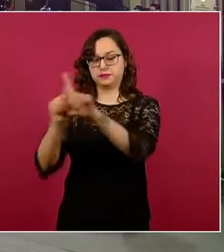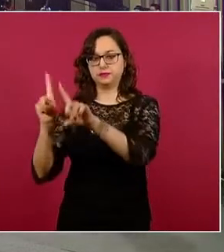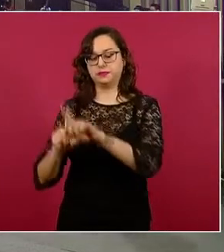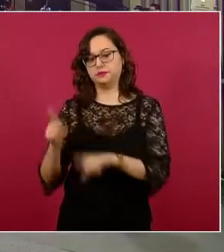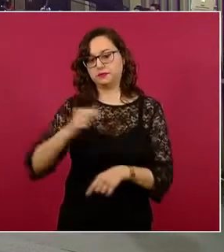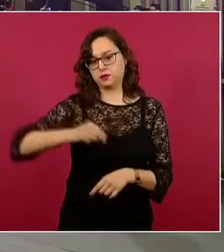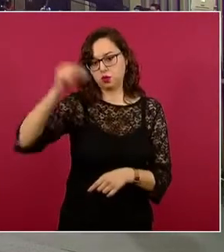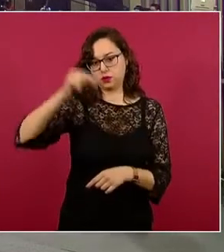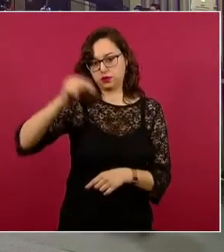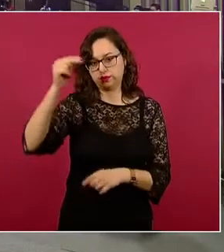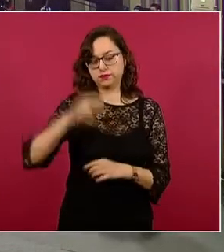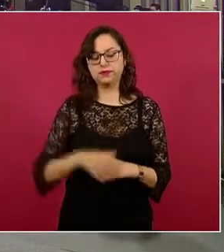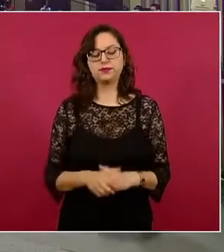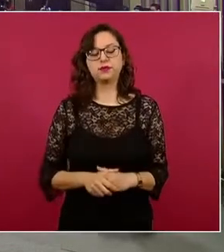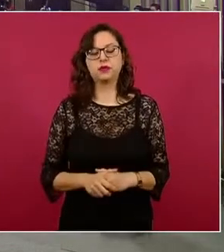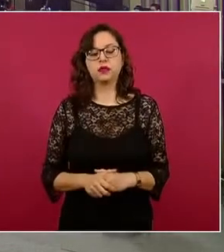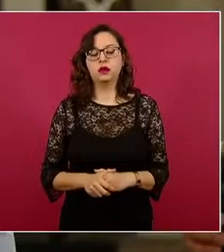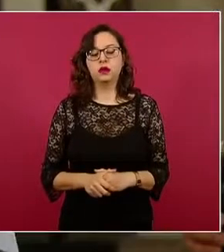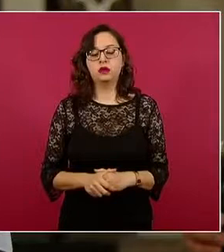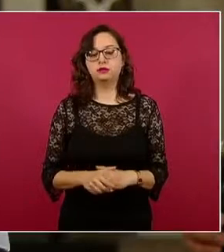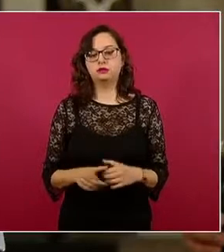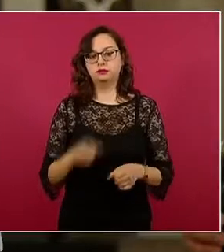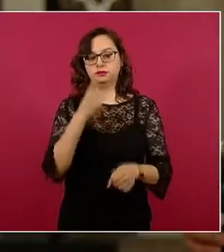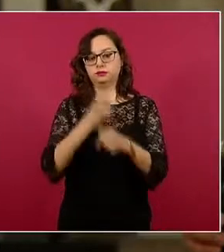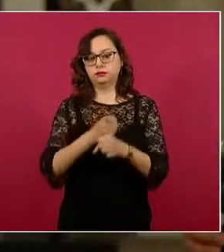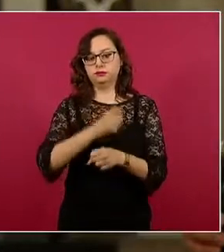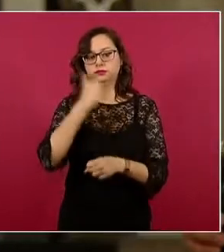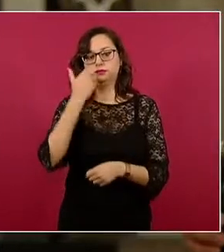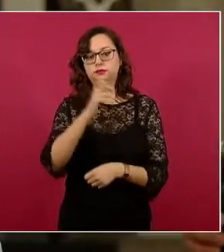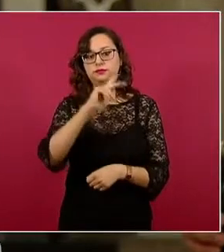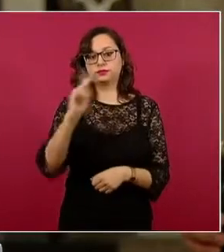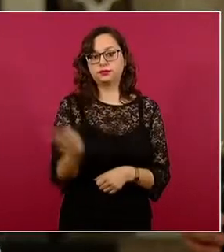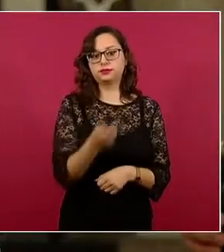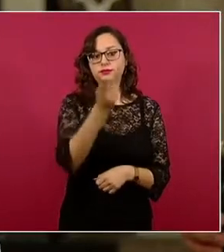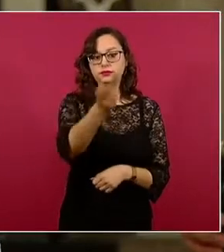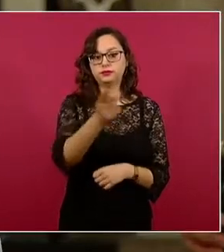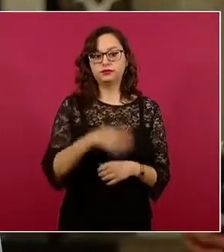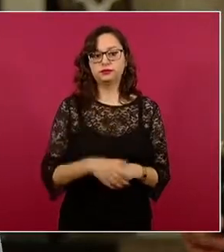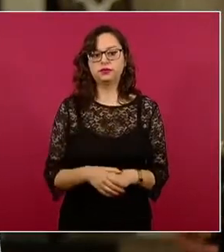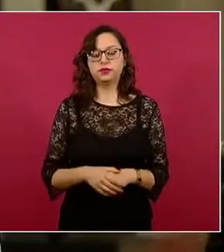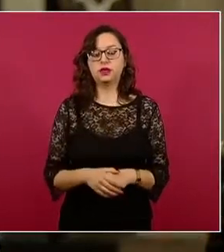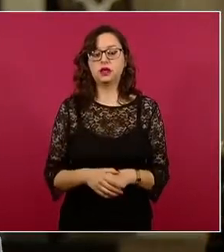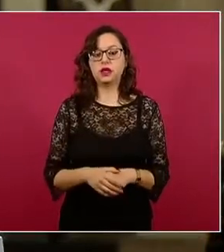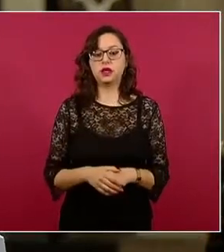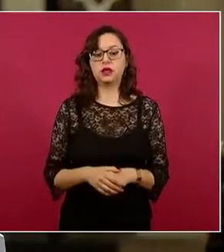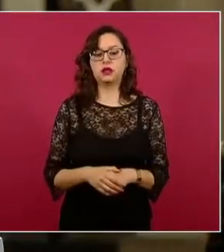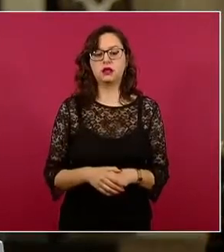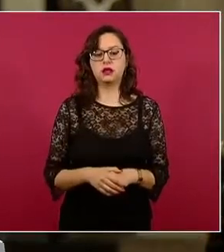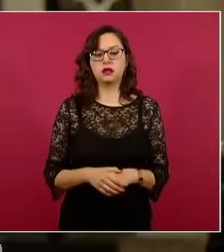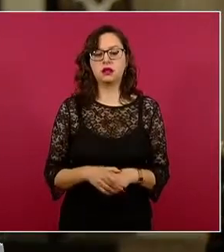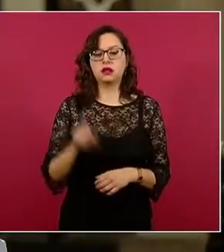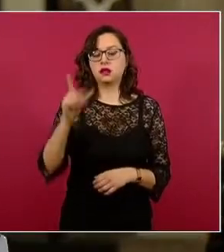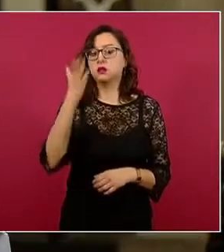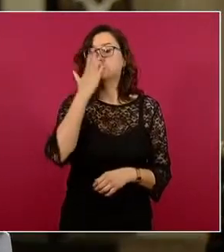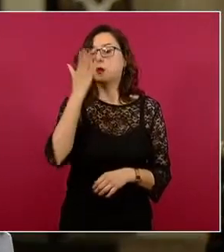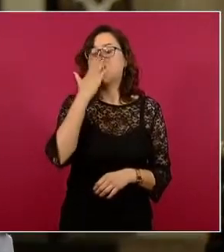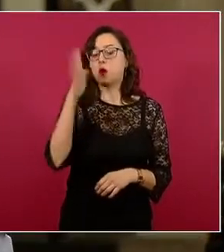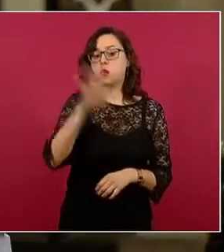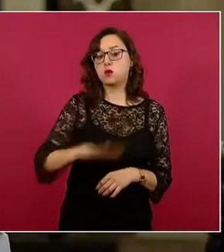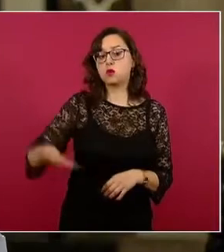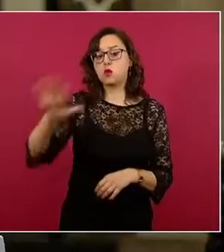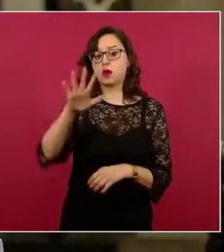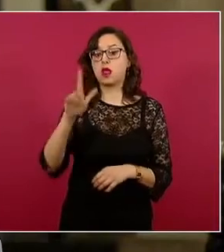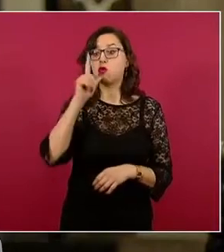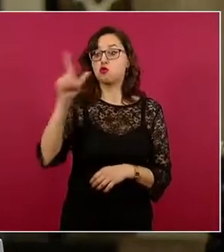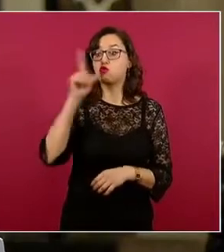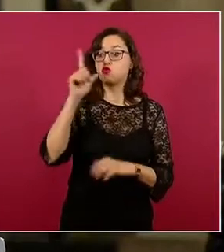Tijuana. Presidente, preguntarle en primer lugar sobre el subsidio al pago de la luz en Sonora.